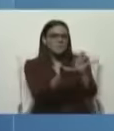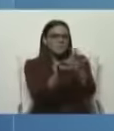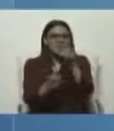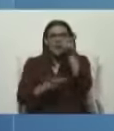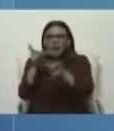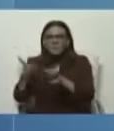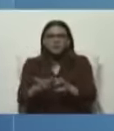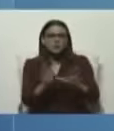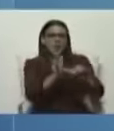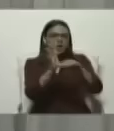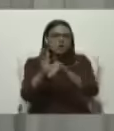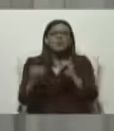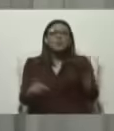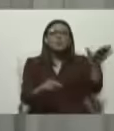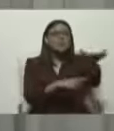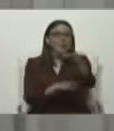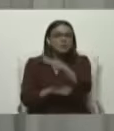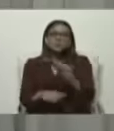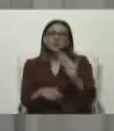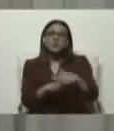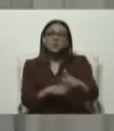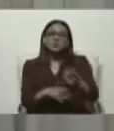robo y muerte.